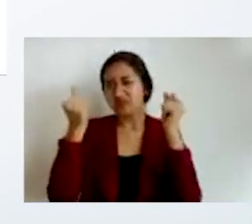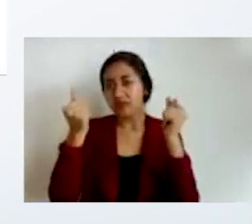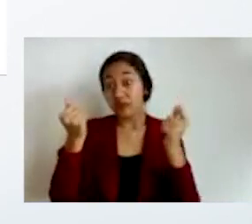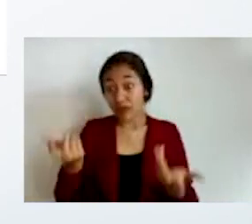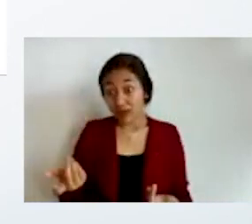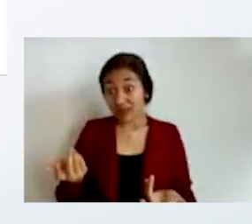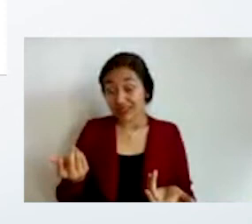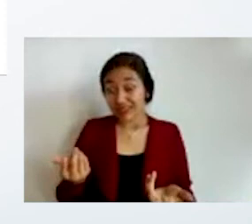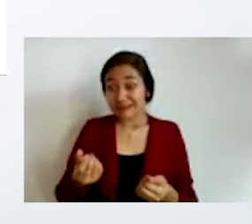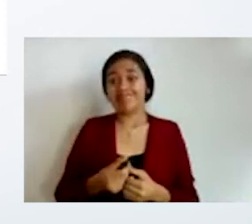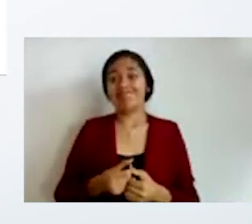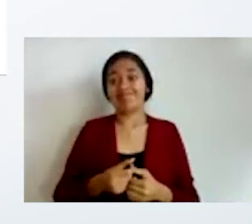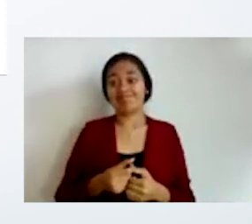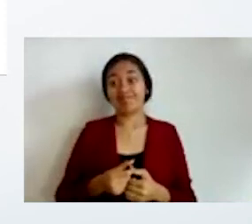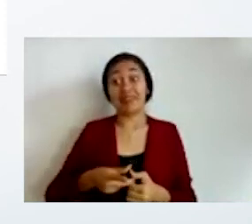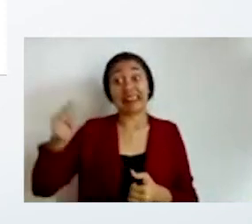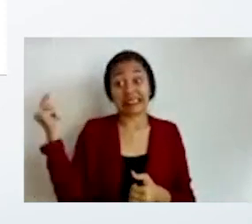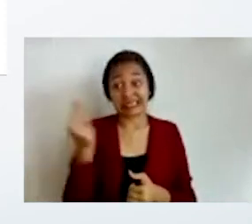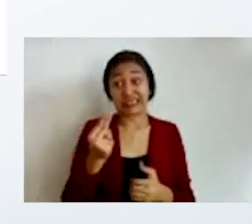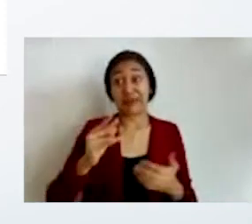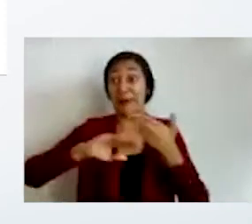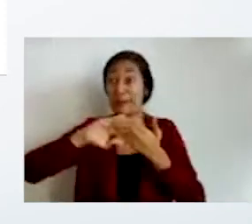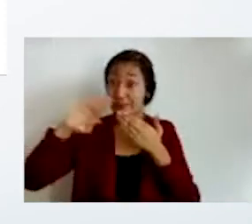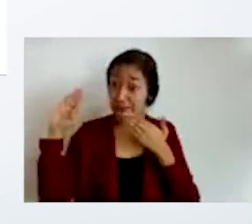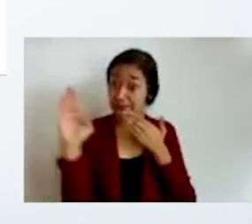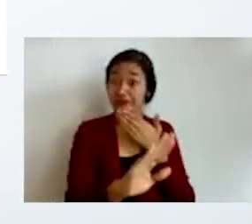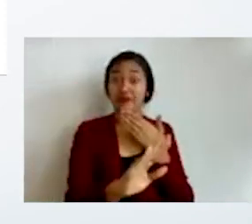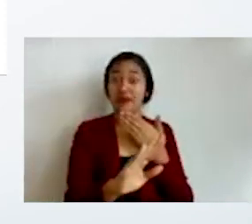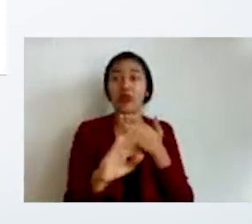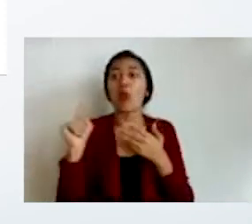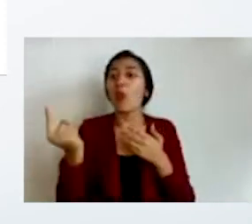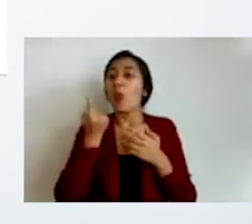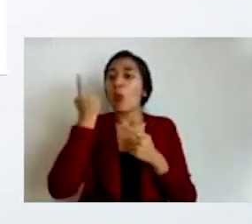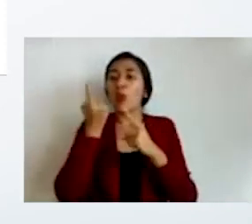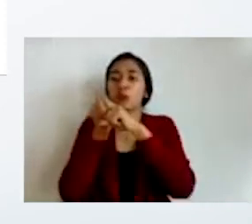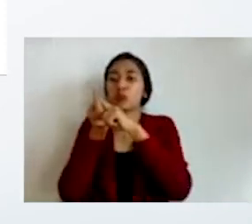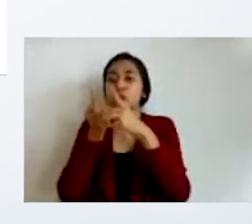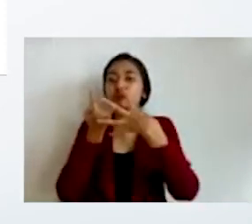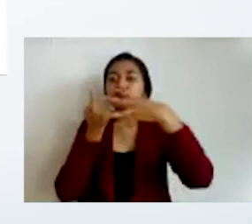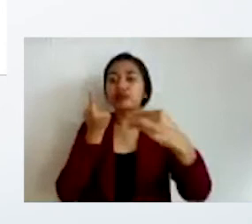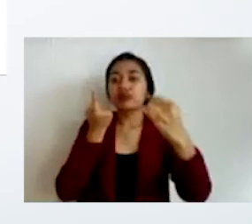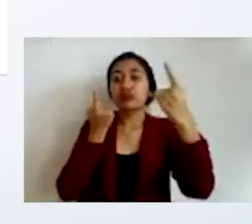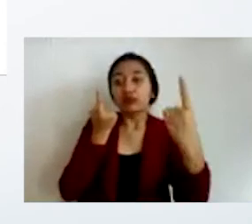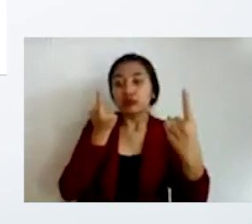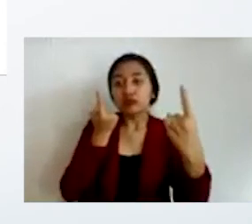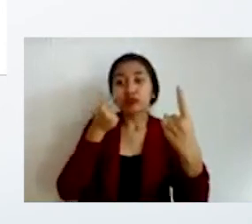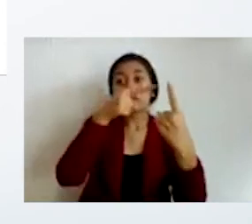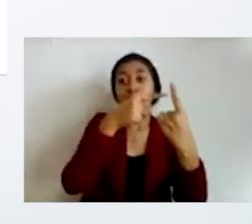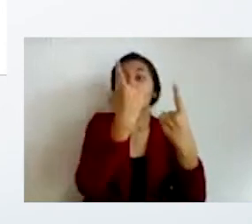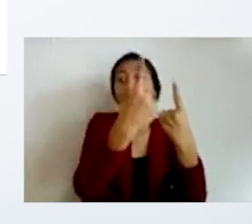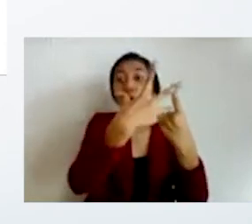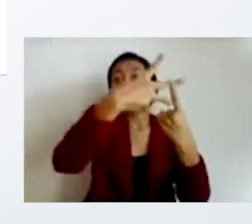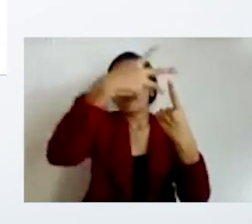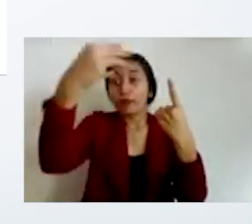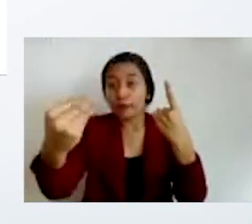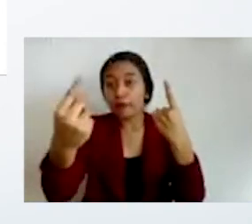que estén contagiando a muchos, por ejemplo, que solamente contagia a uno cada persona que enferma, entonces nos ahorraríamos todo